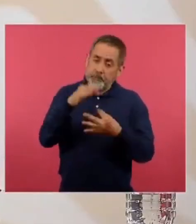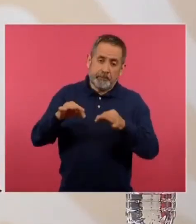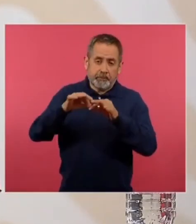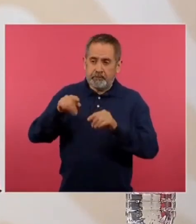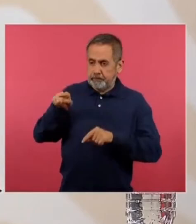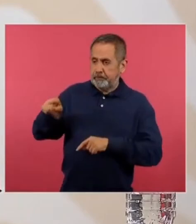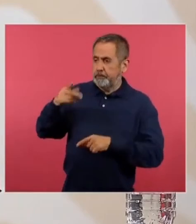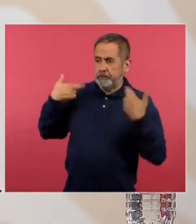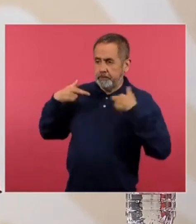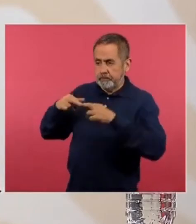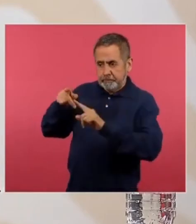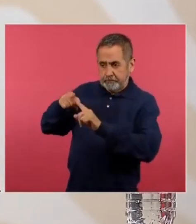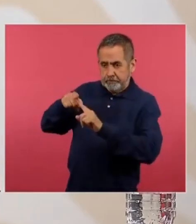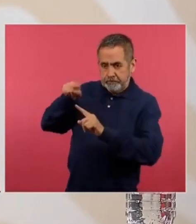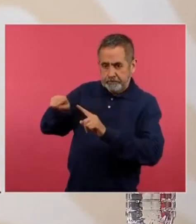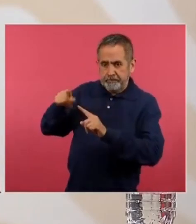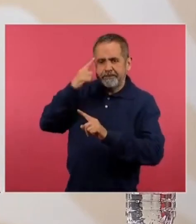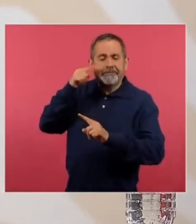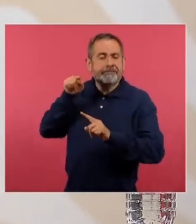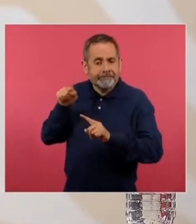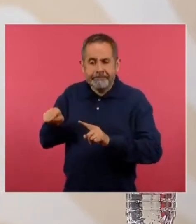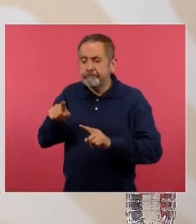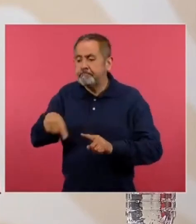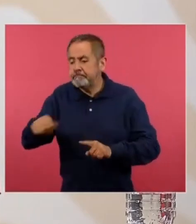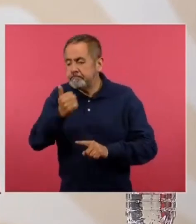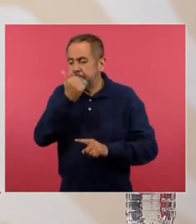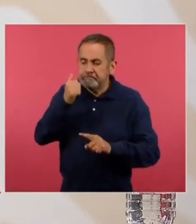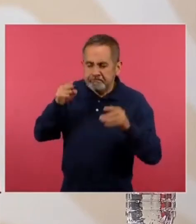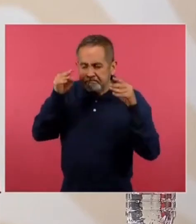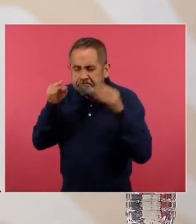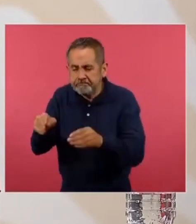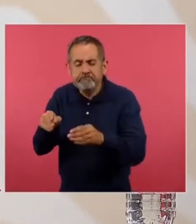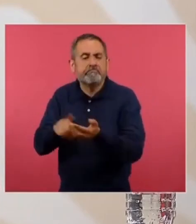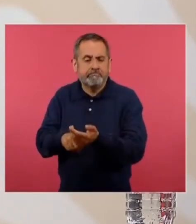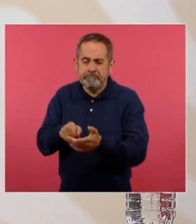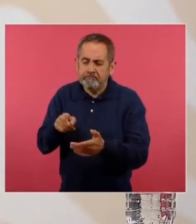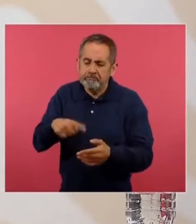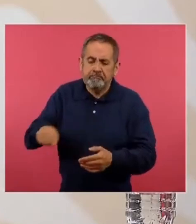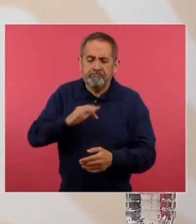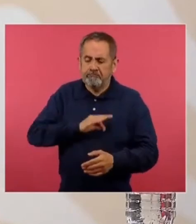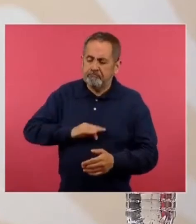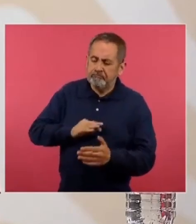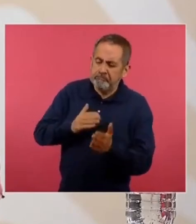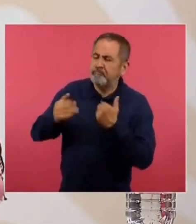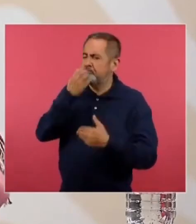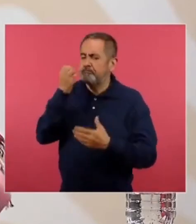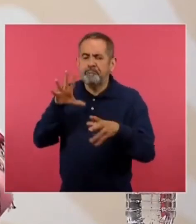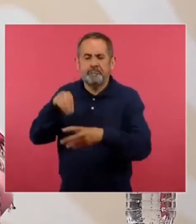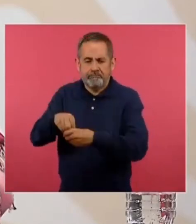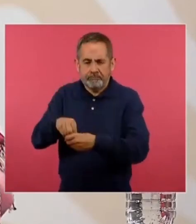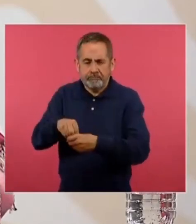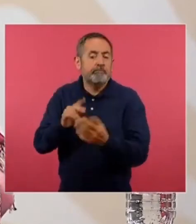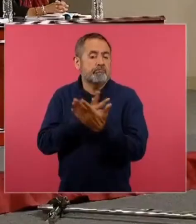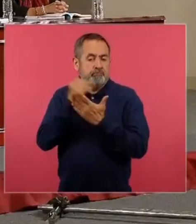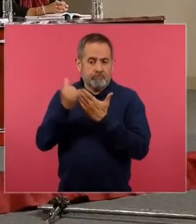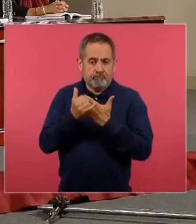las maestras y los maestros, y ellos quieren que los alumnos, que las alumnas sean felices en las escuelas. Hay un proyecto